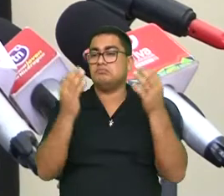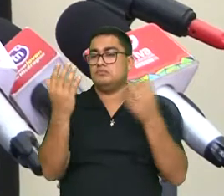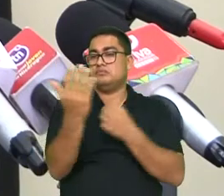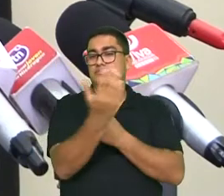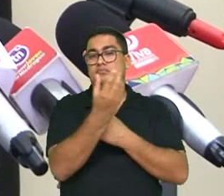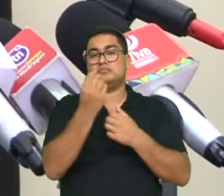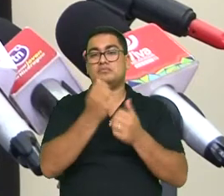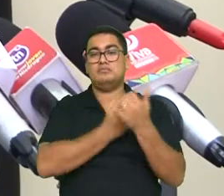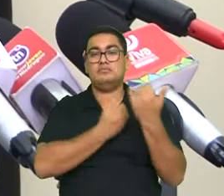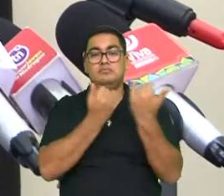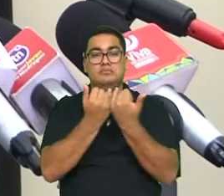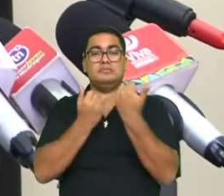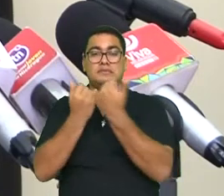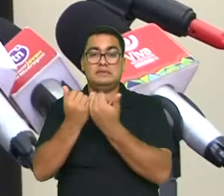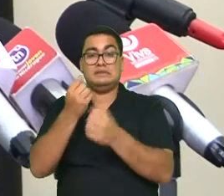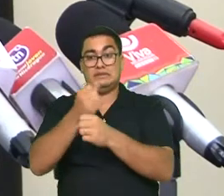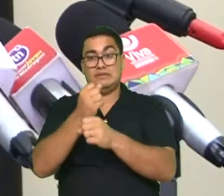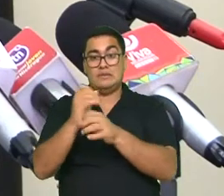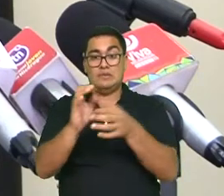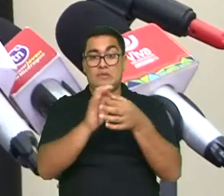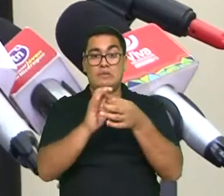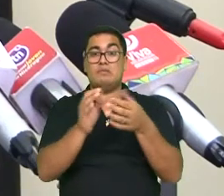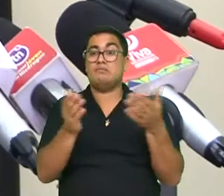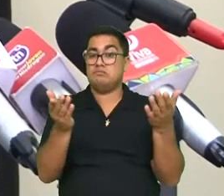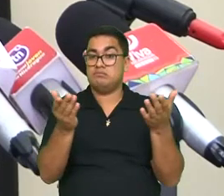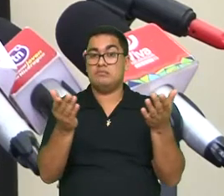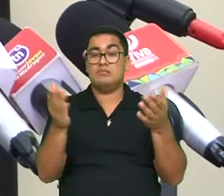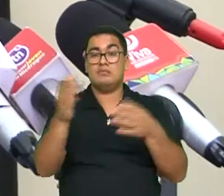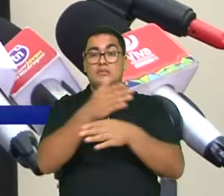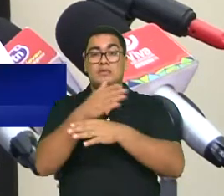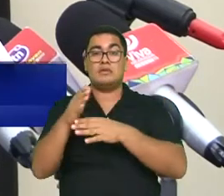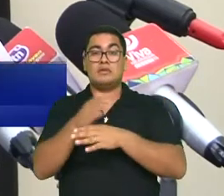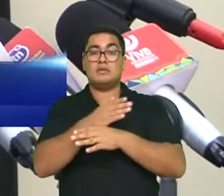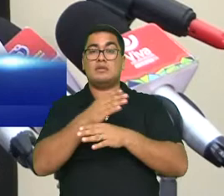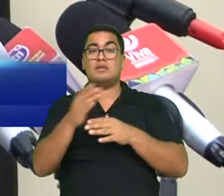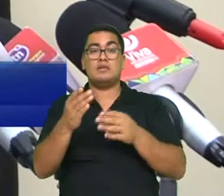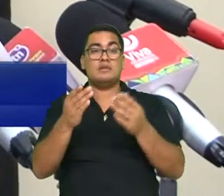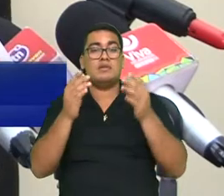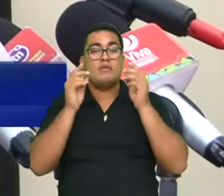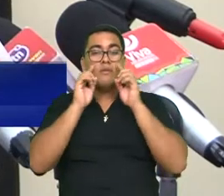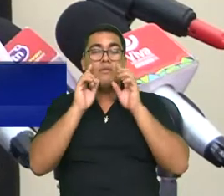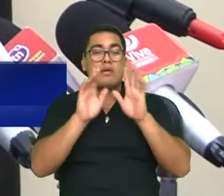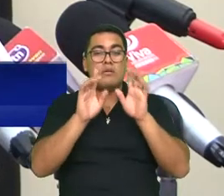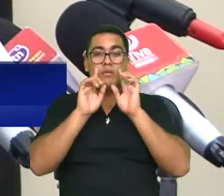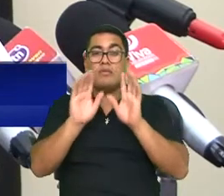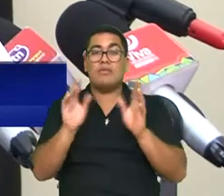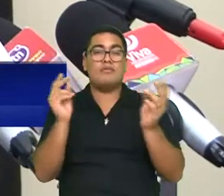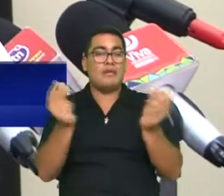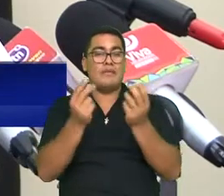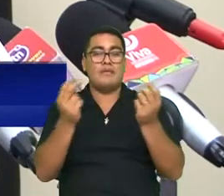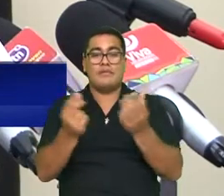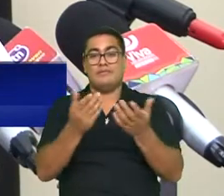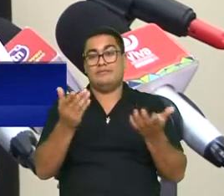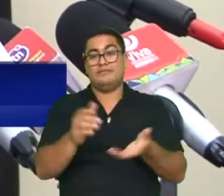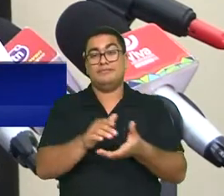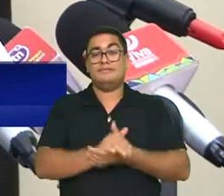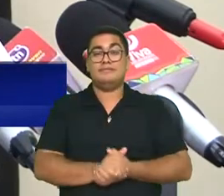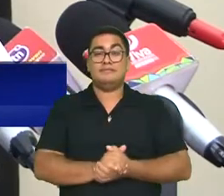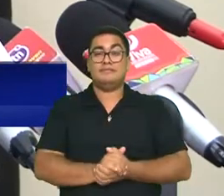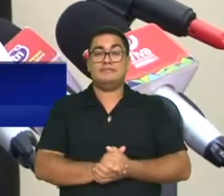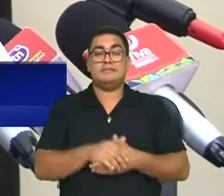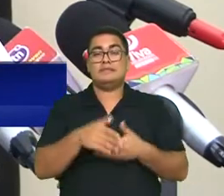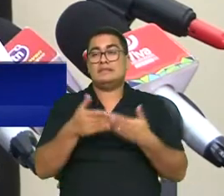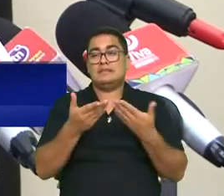instituciones trabajando de la mano para restablecer estos servicios a la mayor brevedad posible. Entonces,